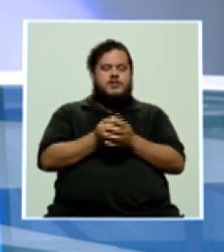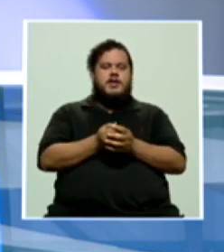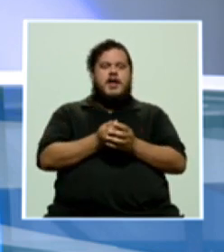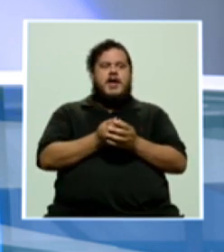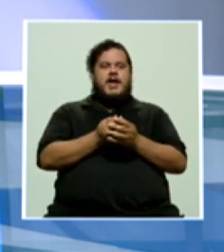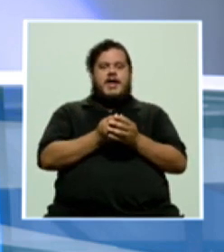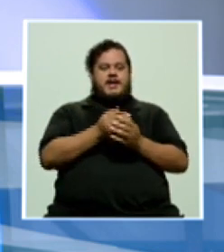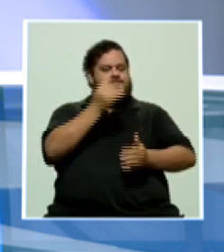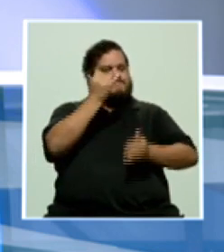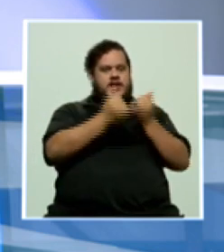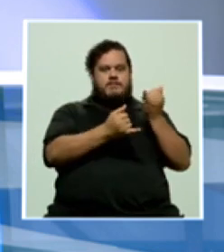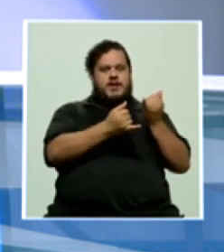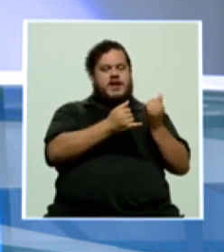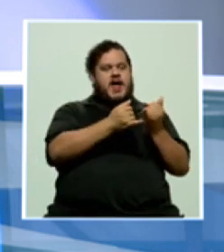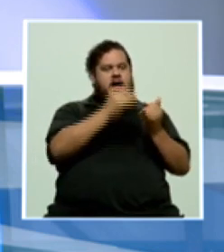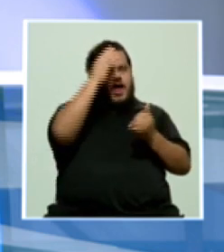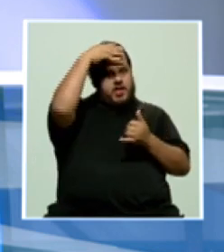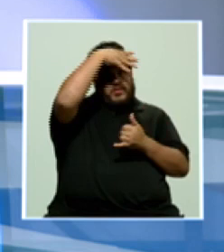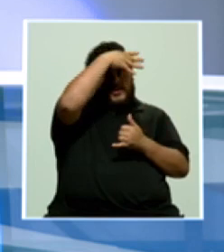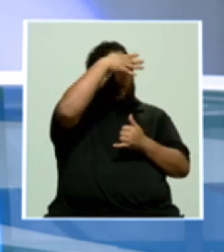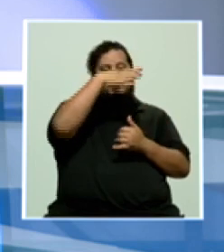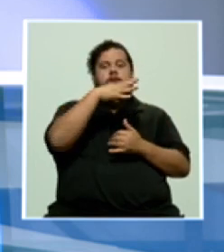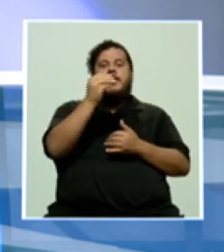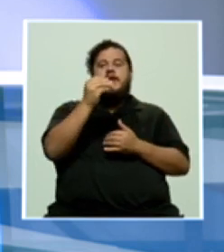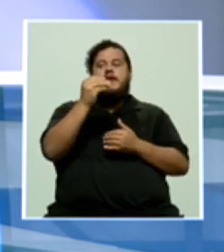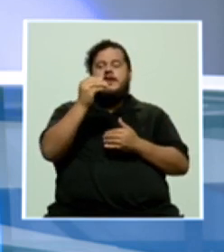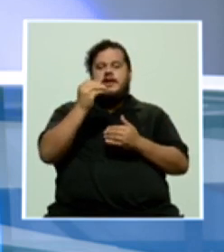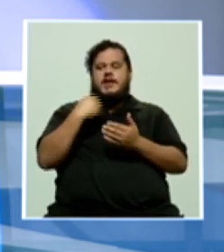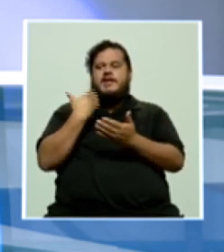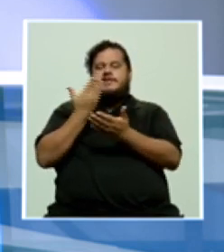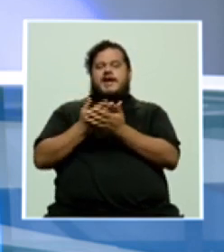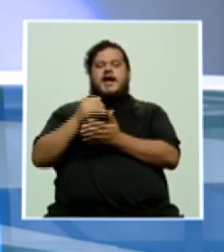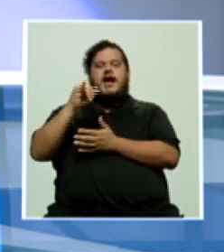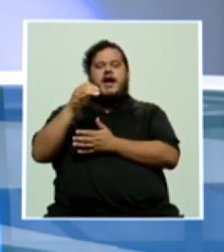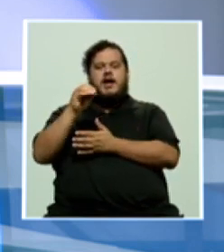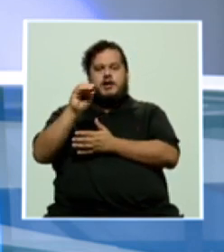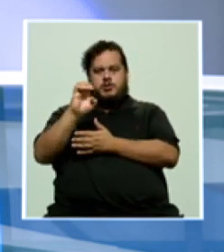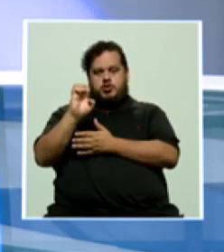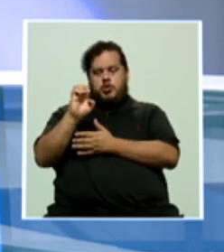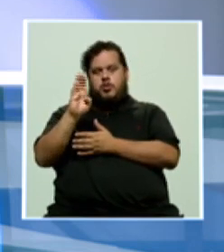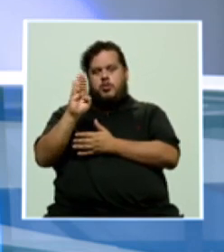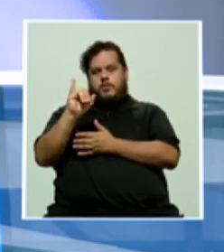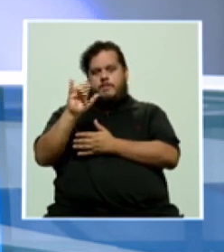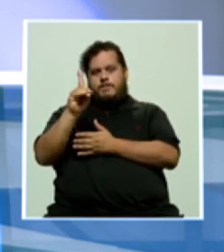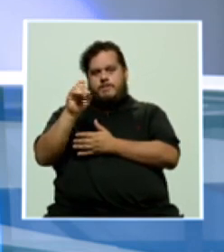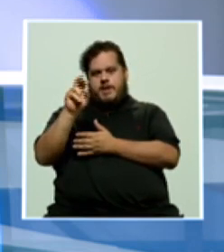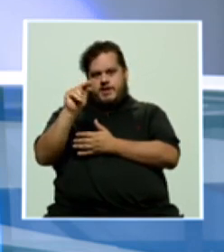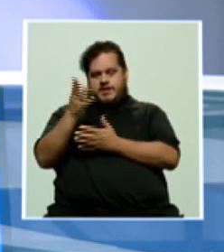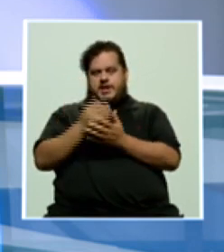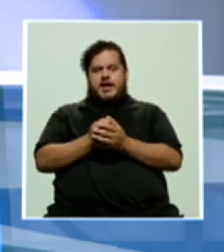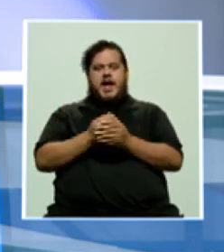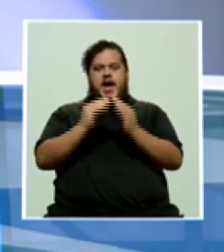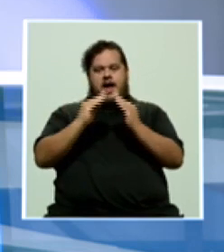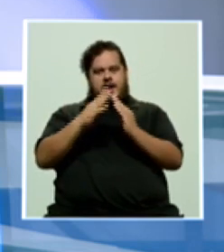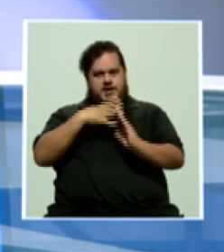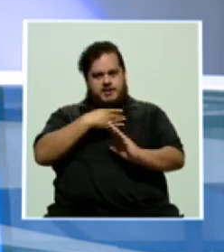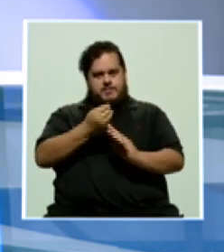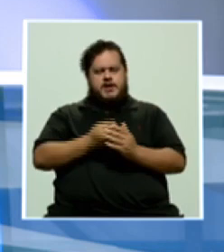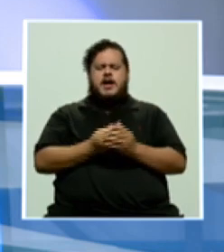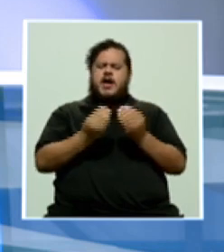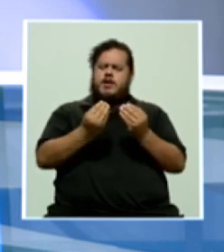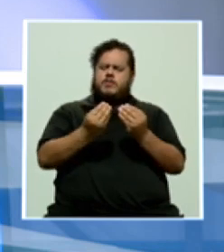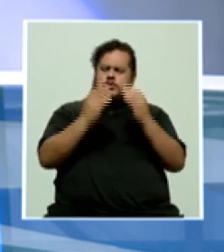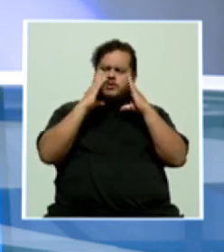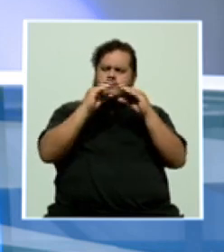Donald Trump y la llegada del presidente Joe Biden a la Casa Blanca. También hay mucha información